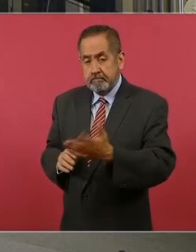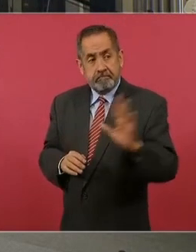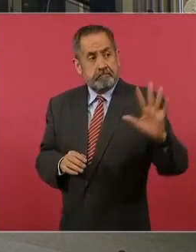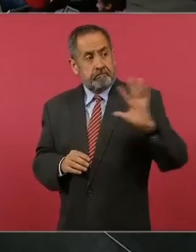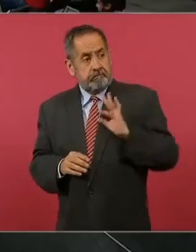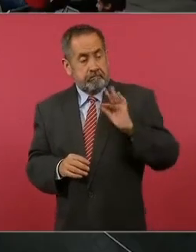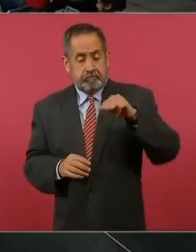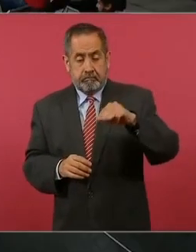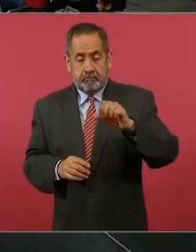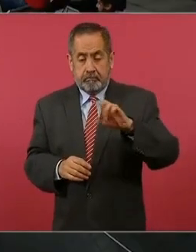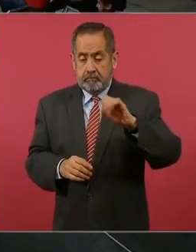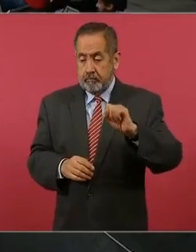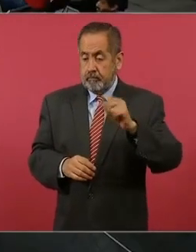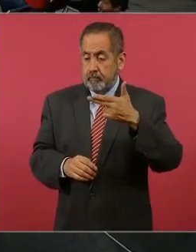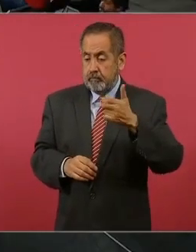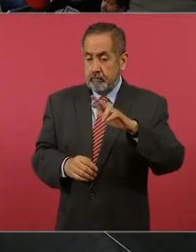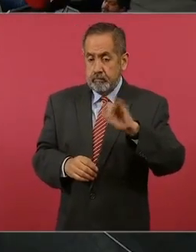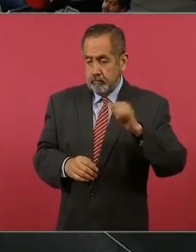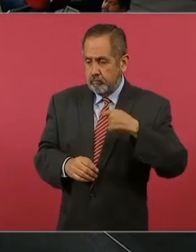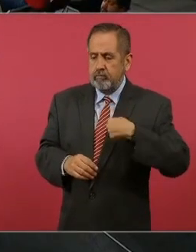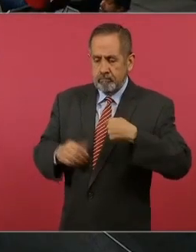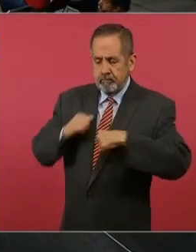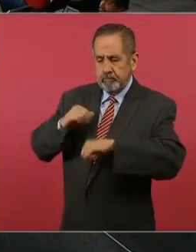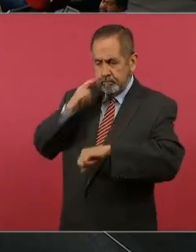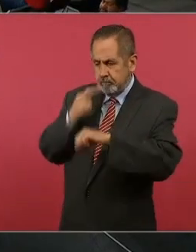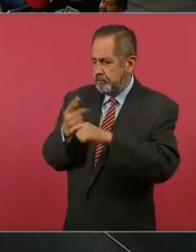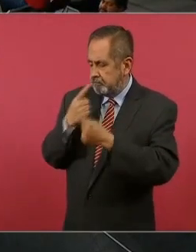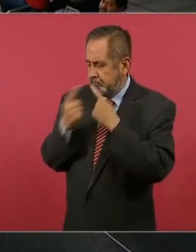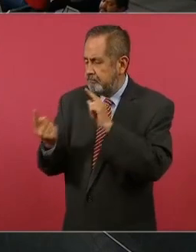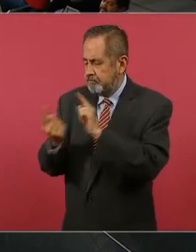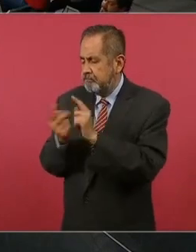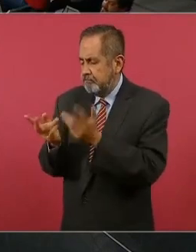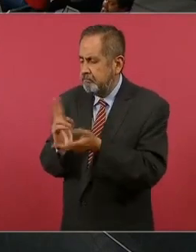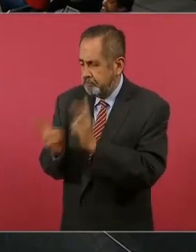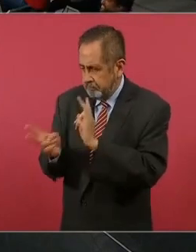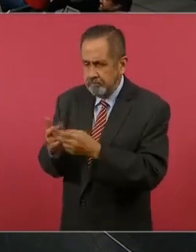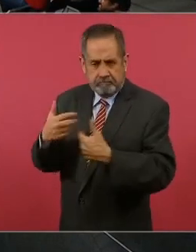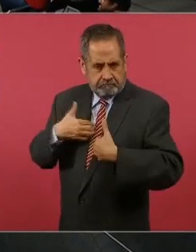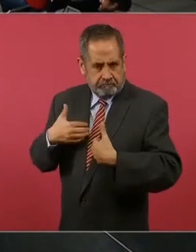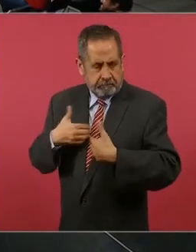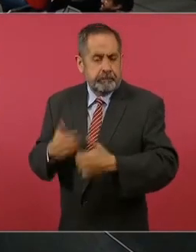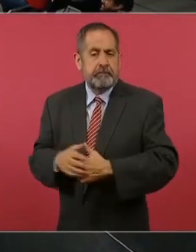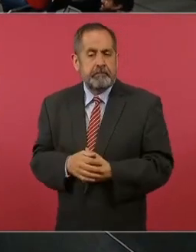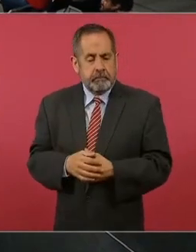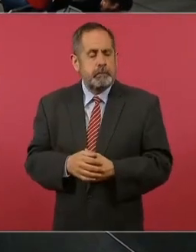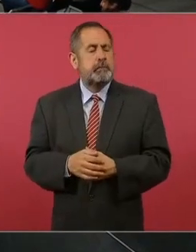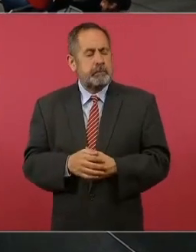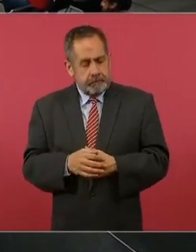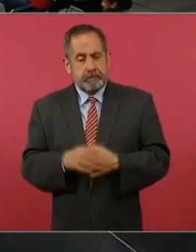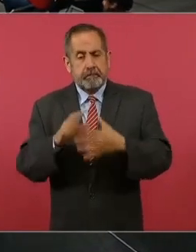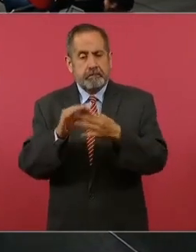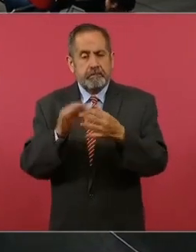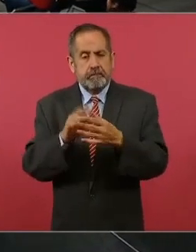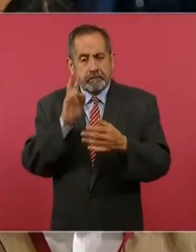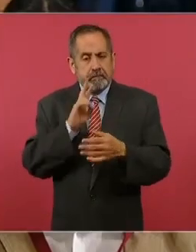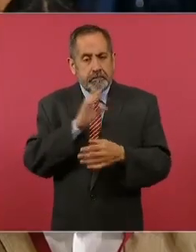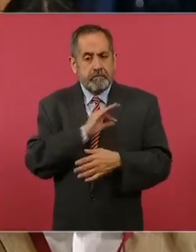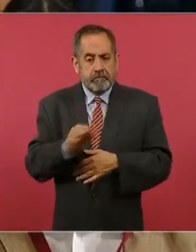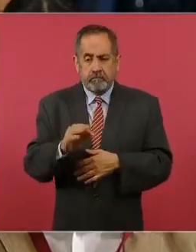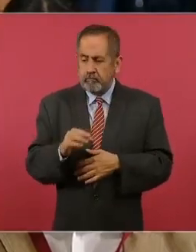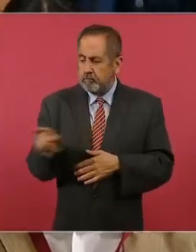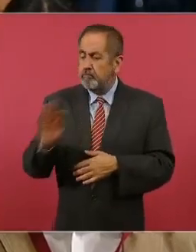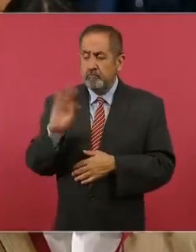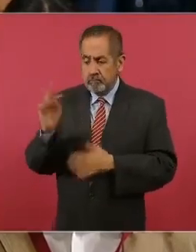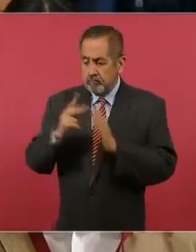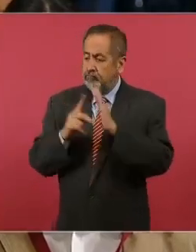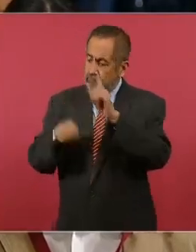del señor Marcos Herrerías, él atendería todo lo relacionado a su caso. Le comento la posibilidad de